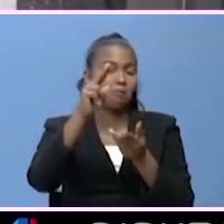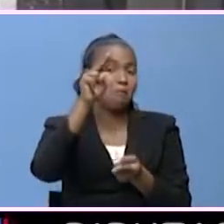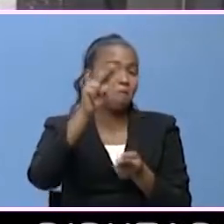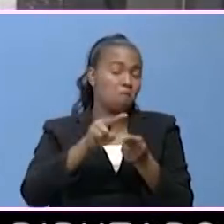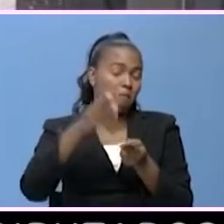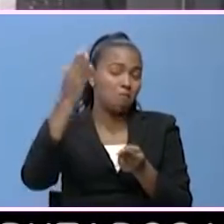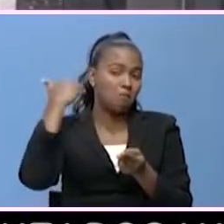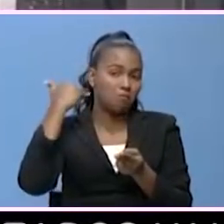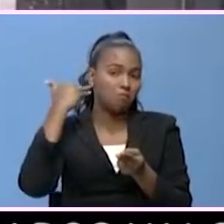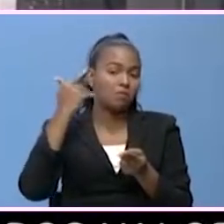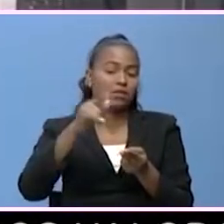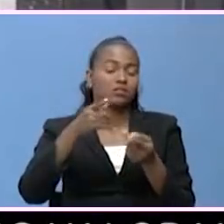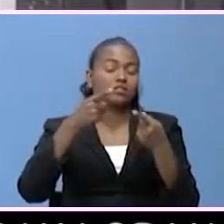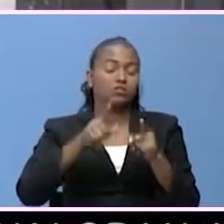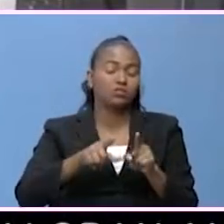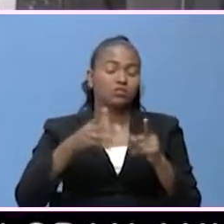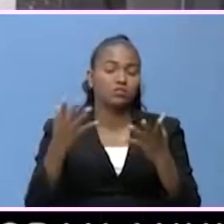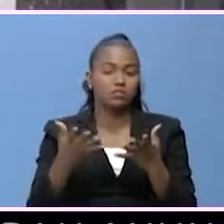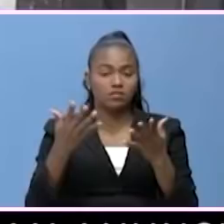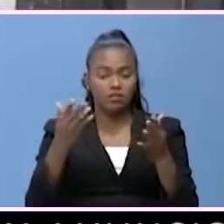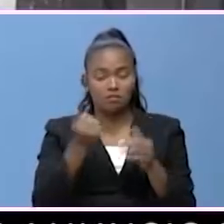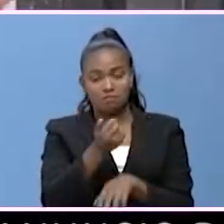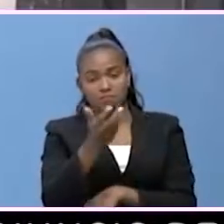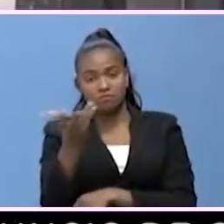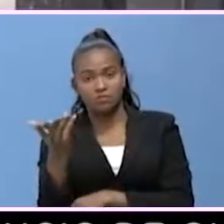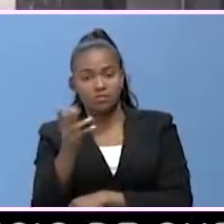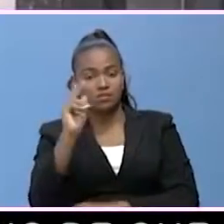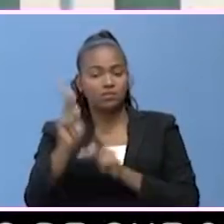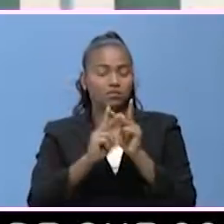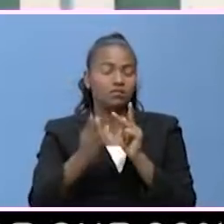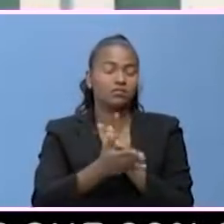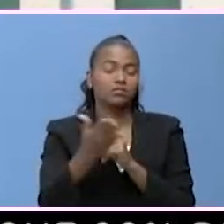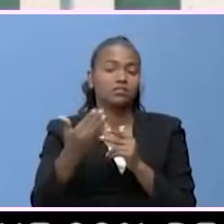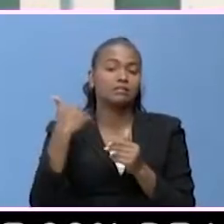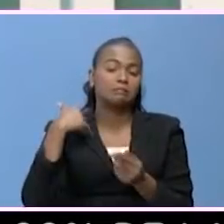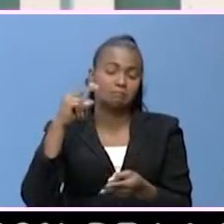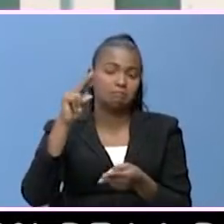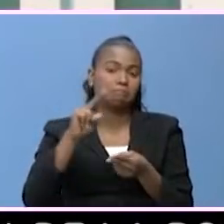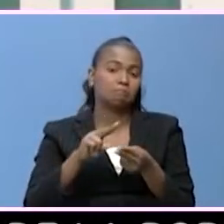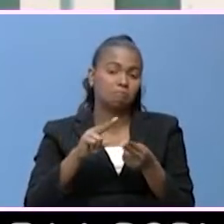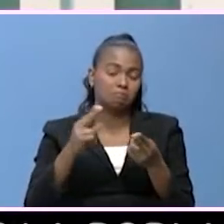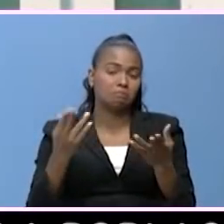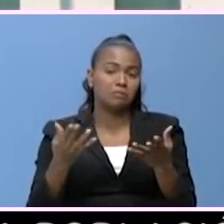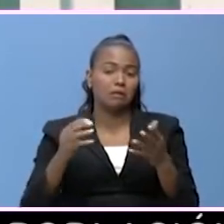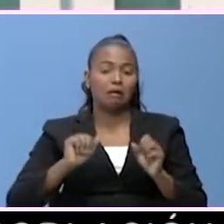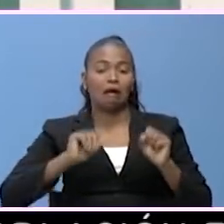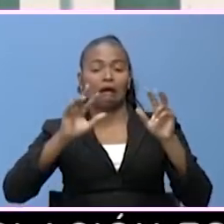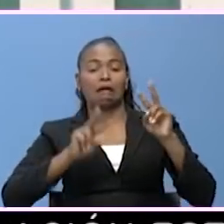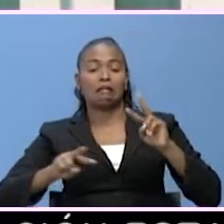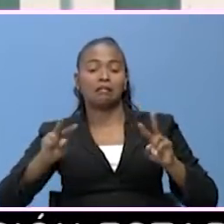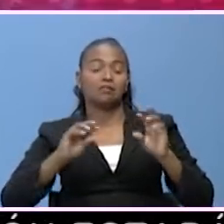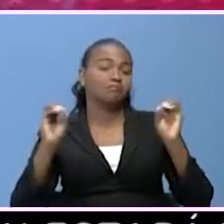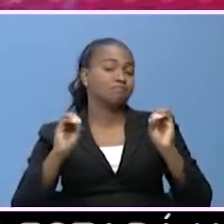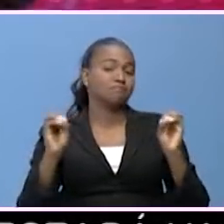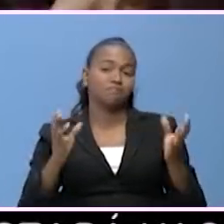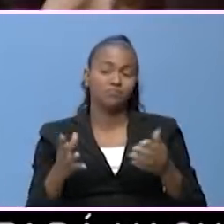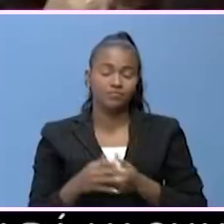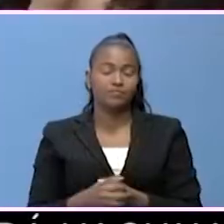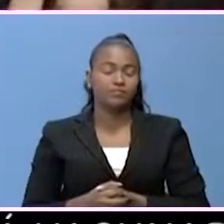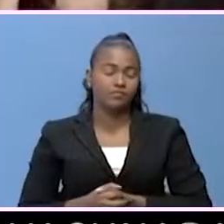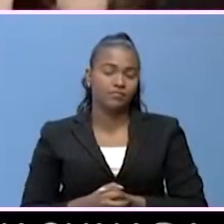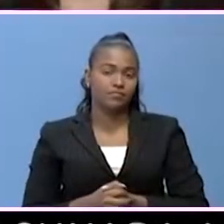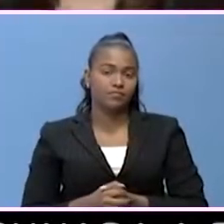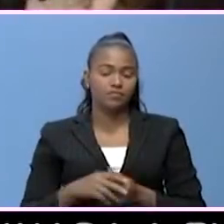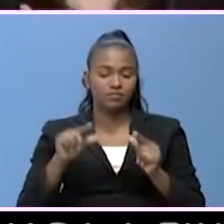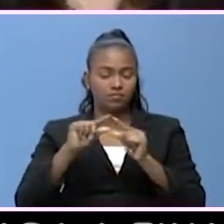descensos, algo que atribuyó a que algunas sociedades han bajado la guardia frente al virus.